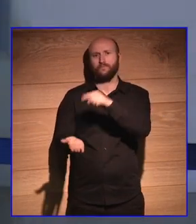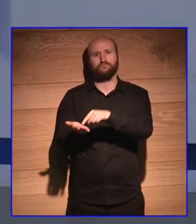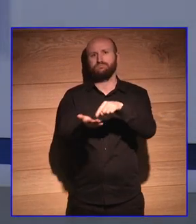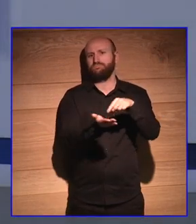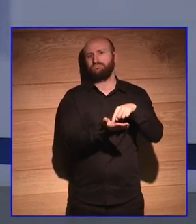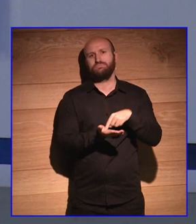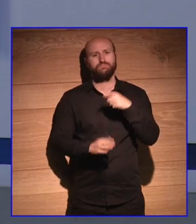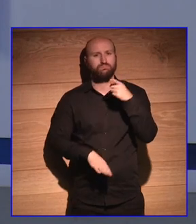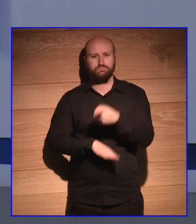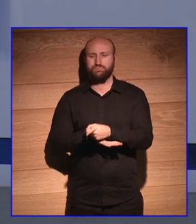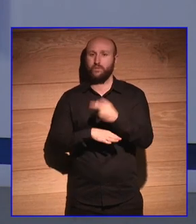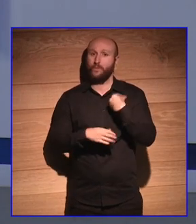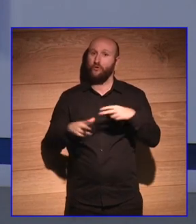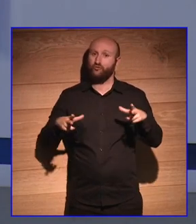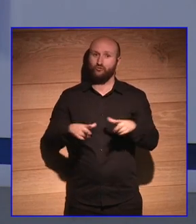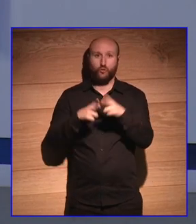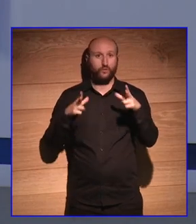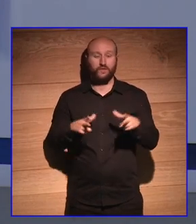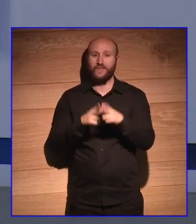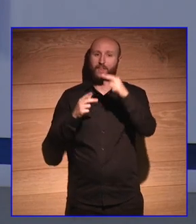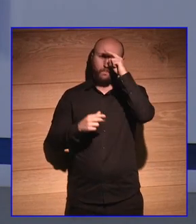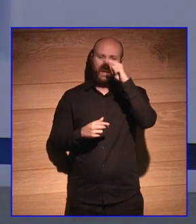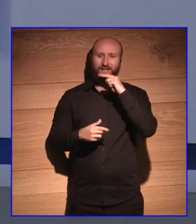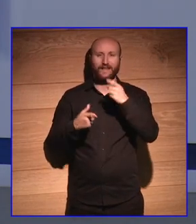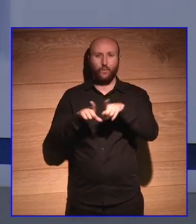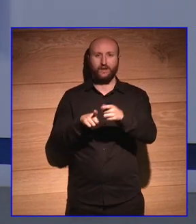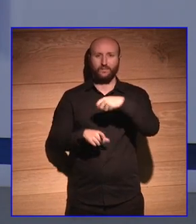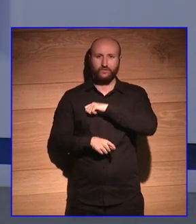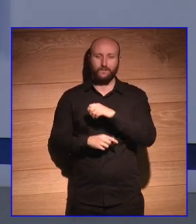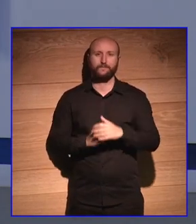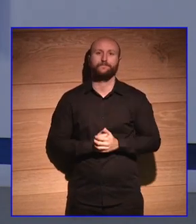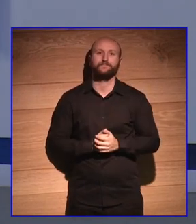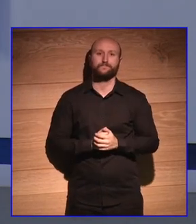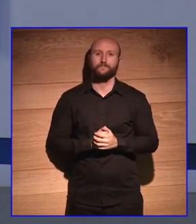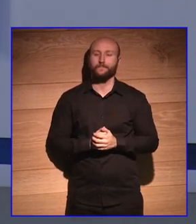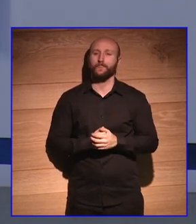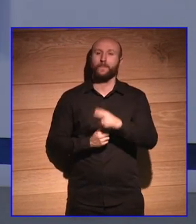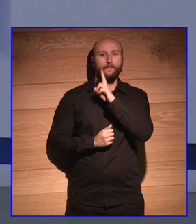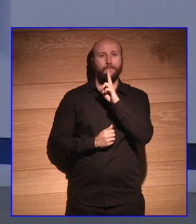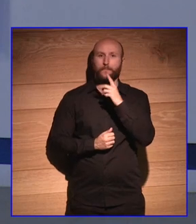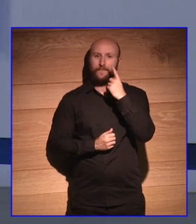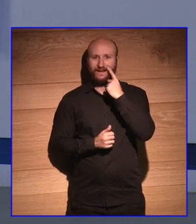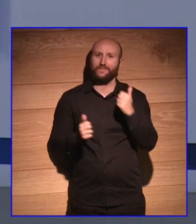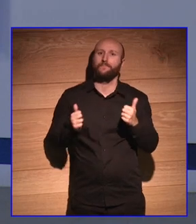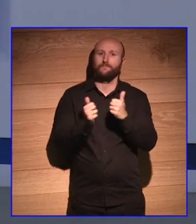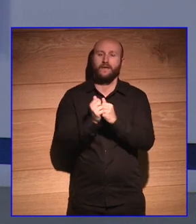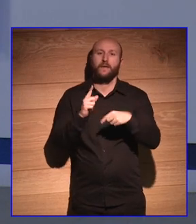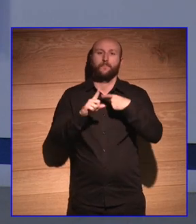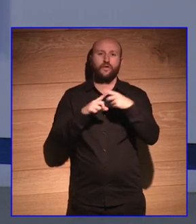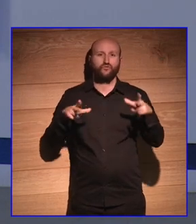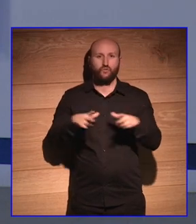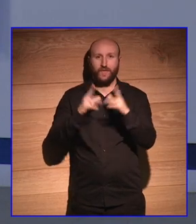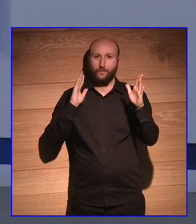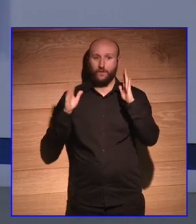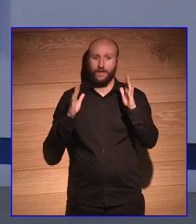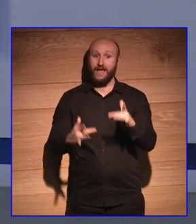en una sociedad tan patriarcal como la española sometida a la vigilancia continua de su madre y de la propia sociedad de la época a